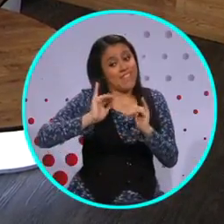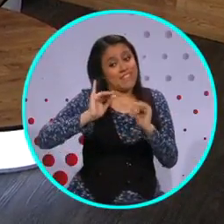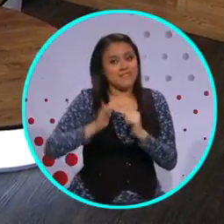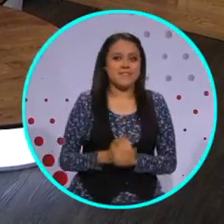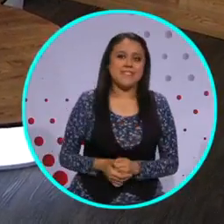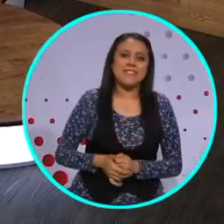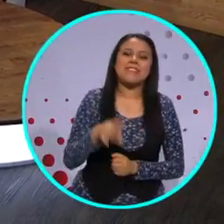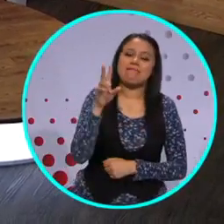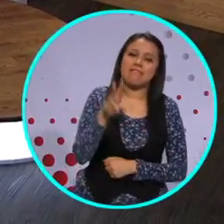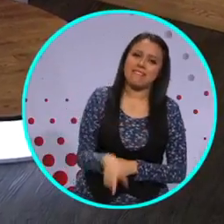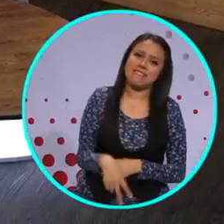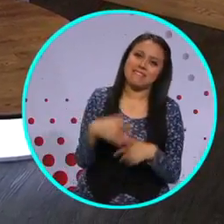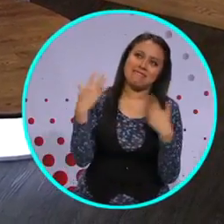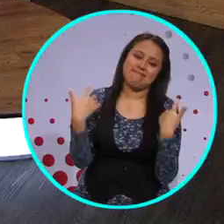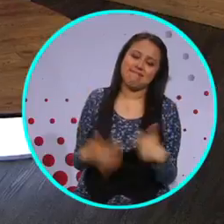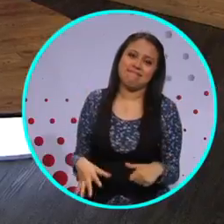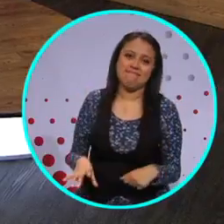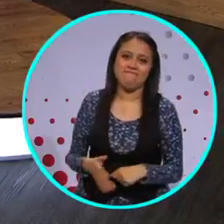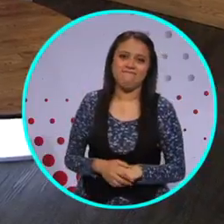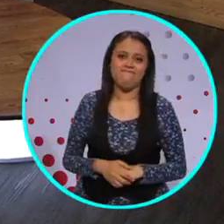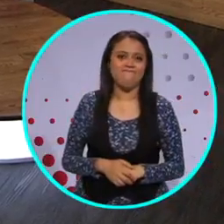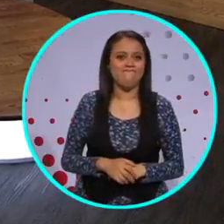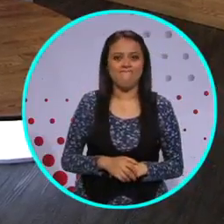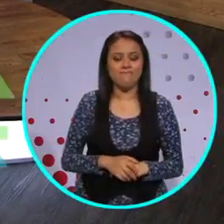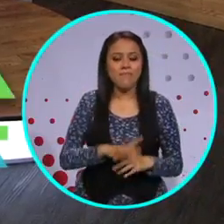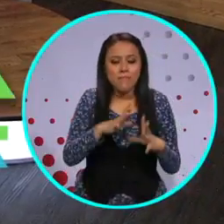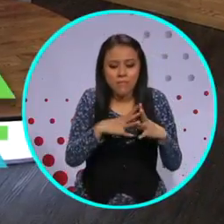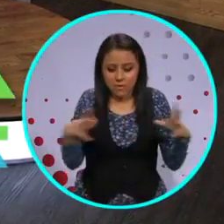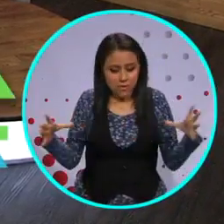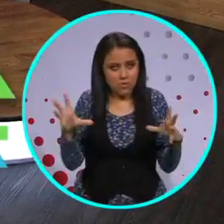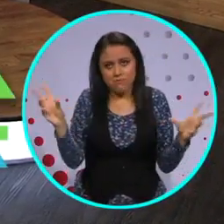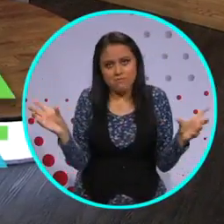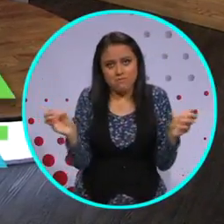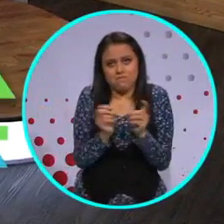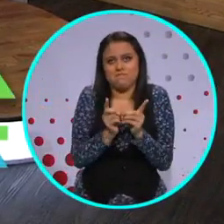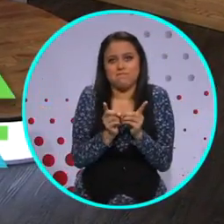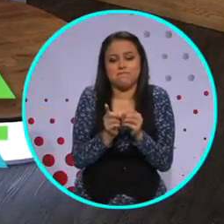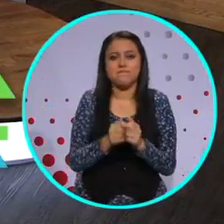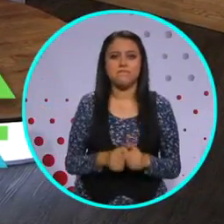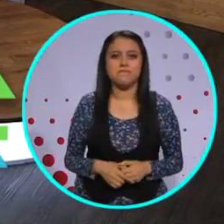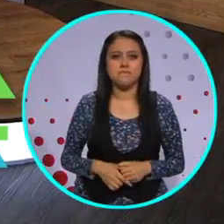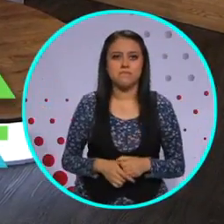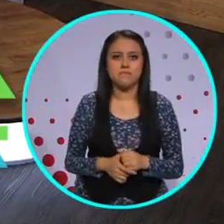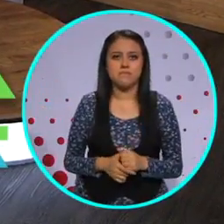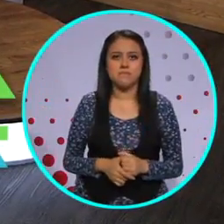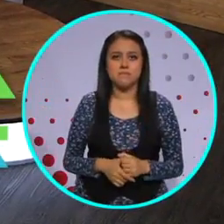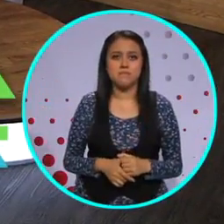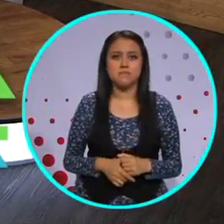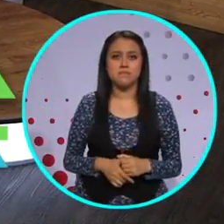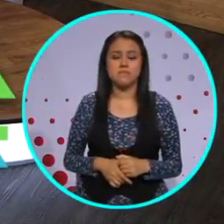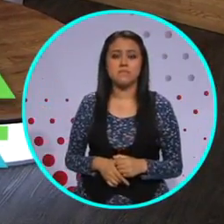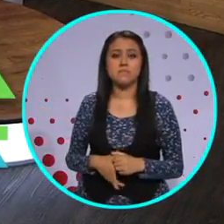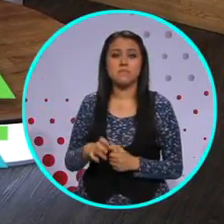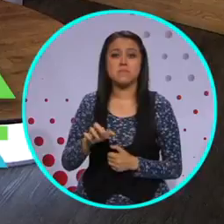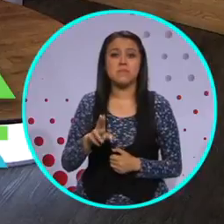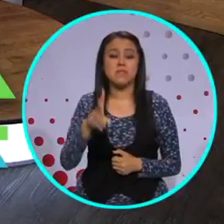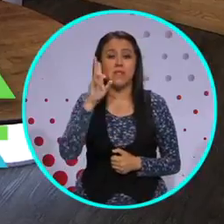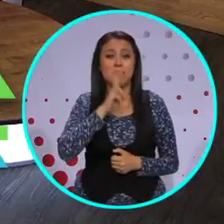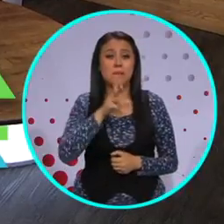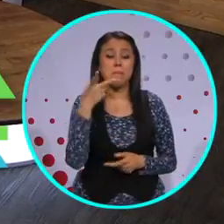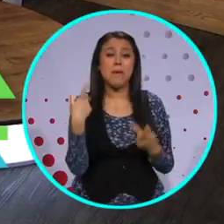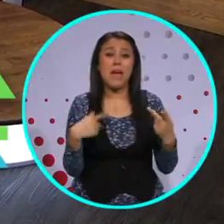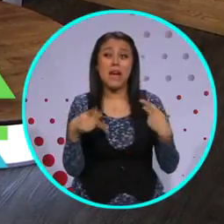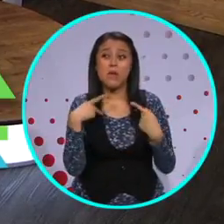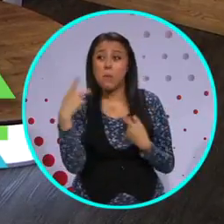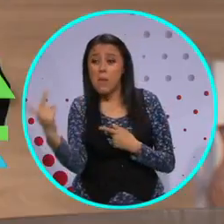score hoy ahorramos no del estudio gaste todo todo lo que es las heras de montaña que es un ejército de